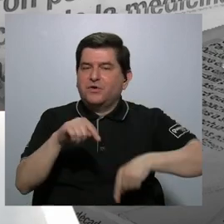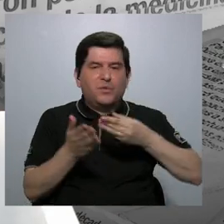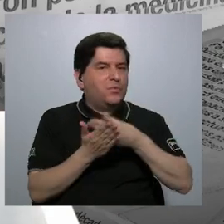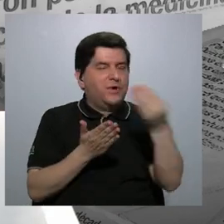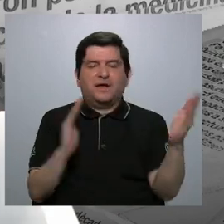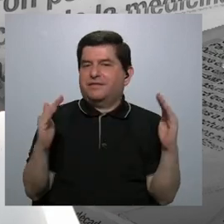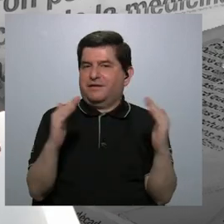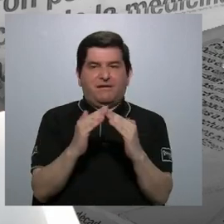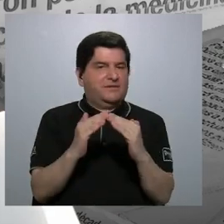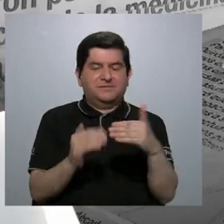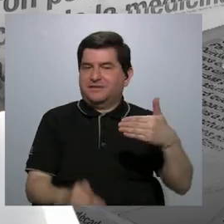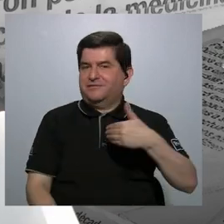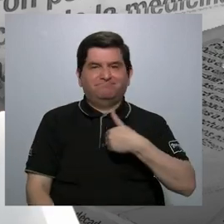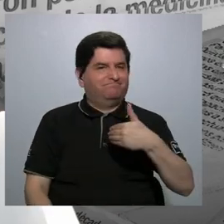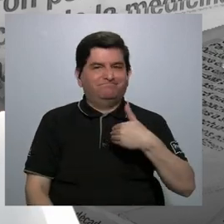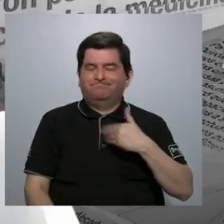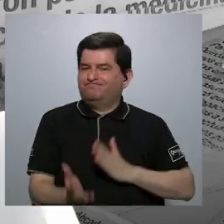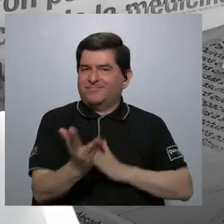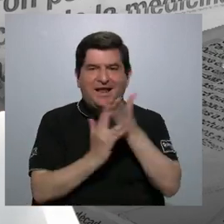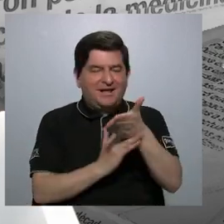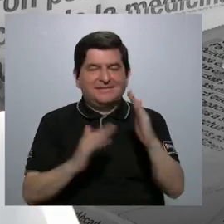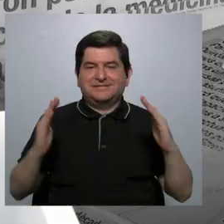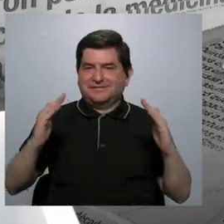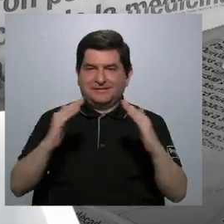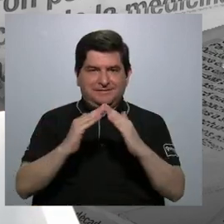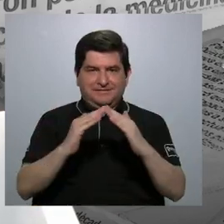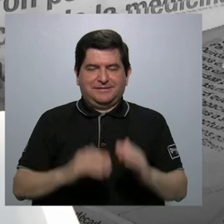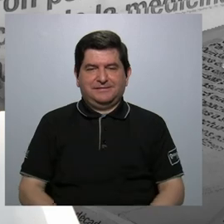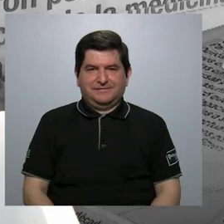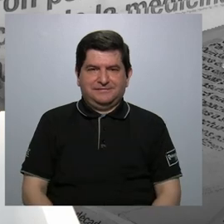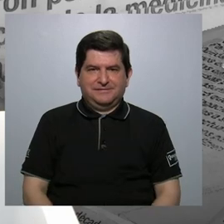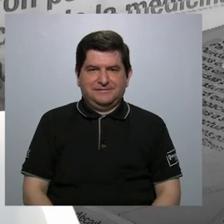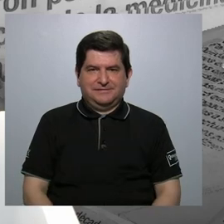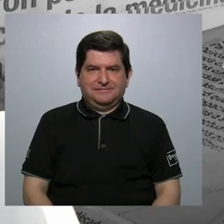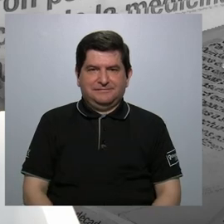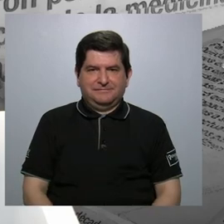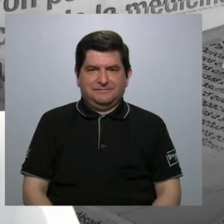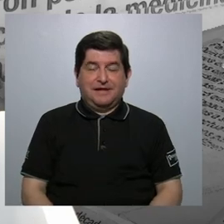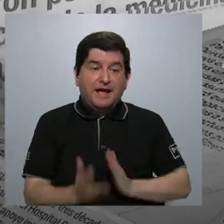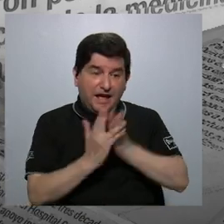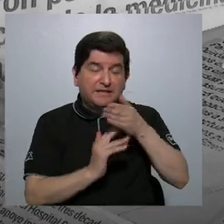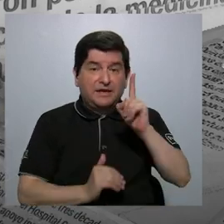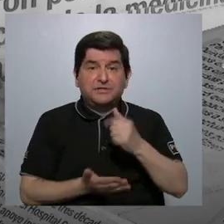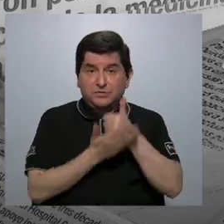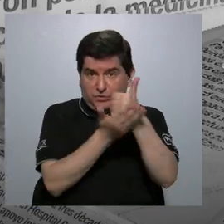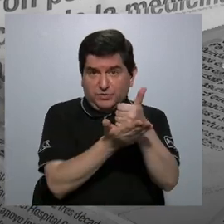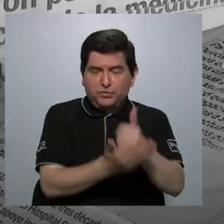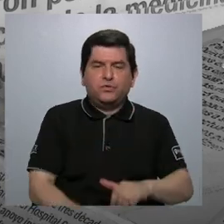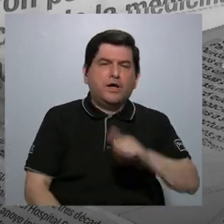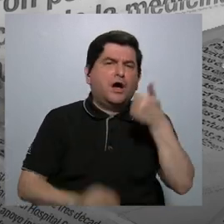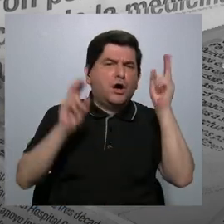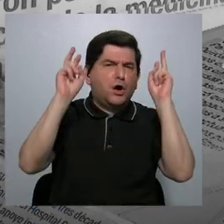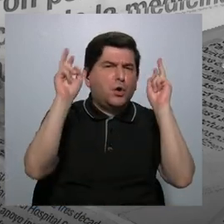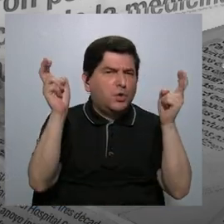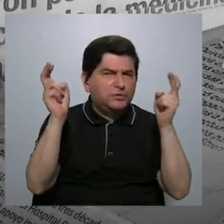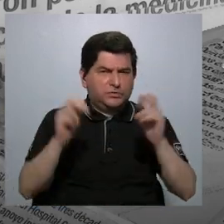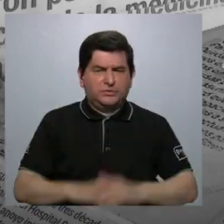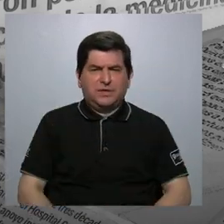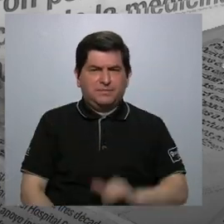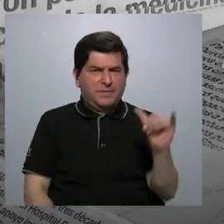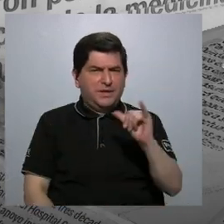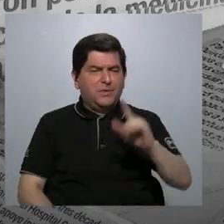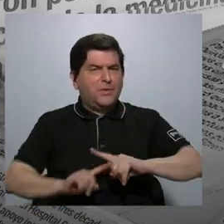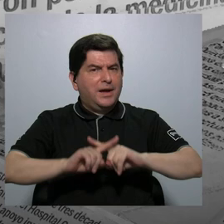comprar una vivienda ni tiene un acceso a una vivienda de bono. Y vamos a otro tema, continuando con lo